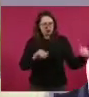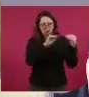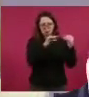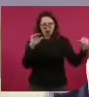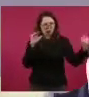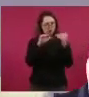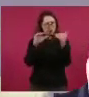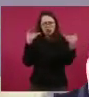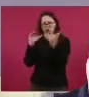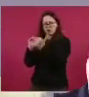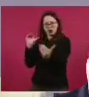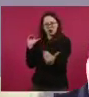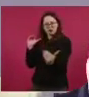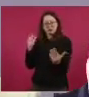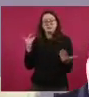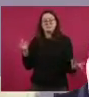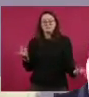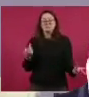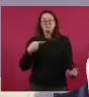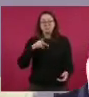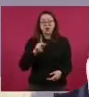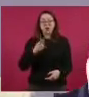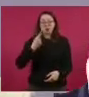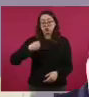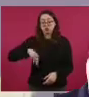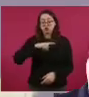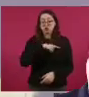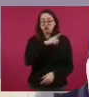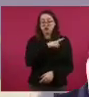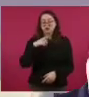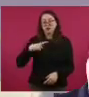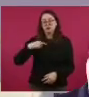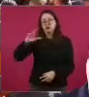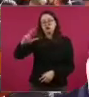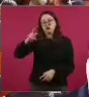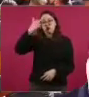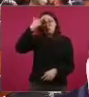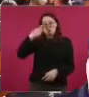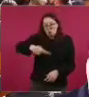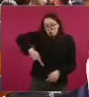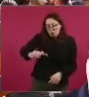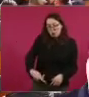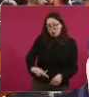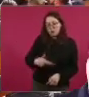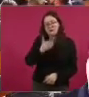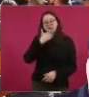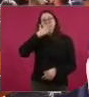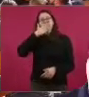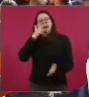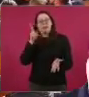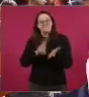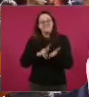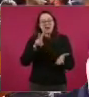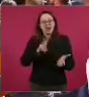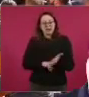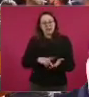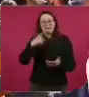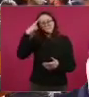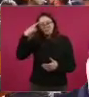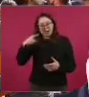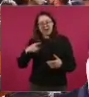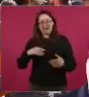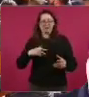miras al enaltecimiento de nuestra patria, creo que es un gran motivo para caminar, para correr, para andar,